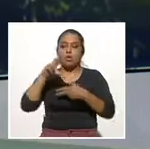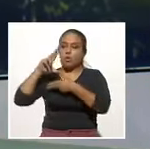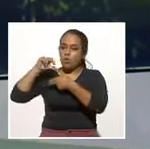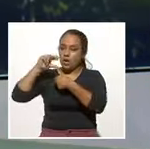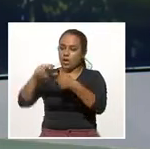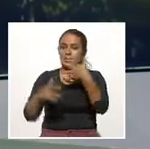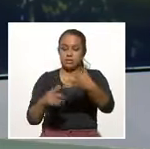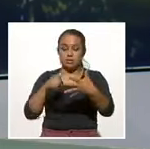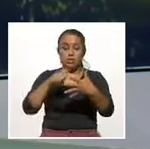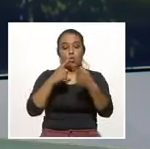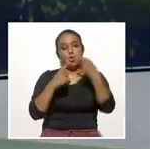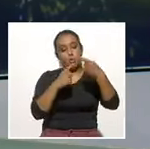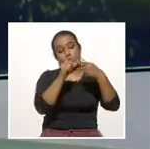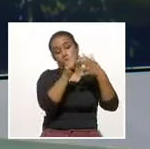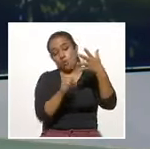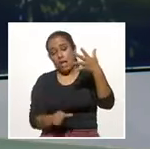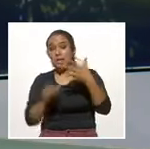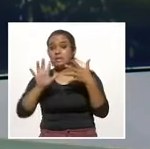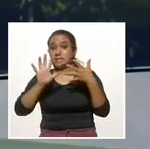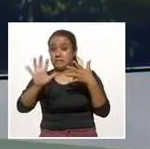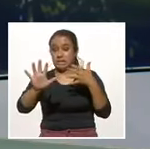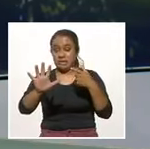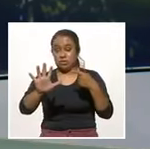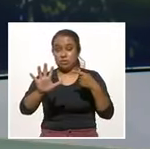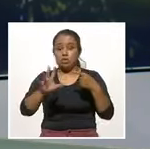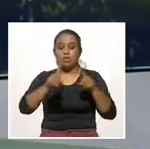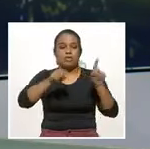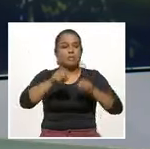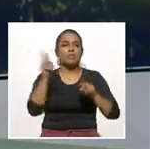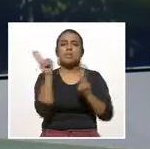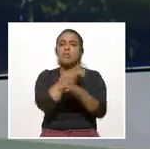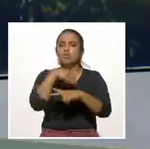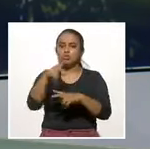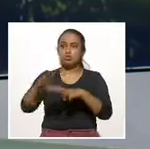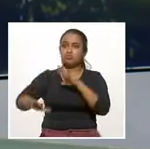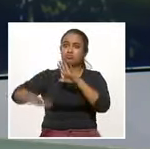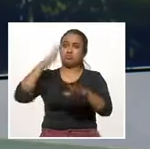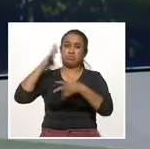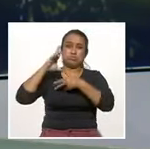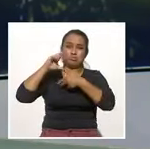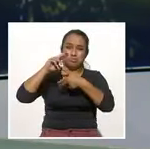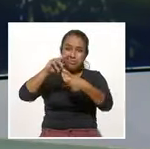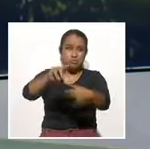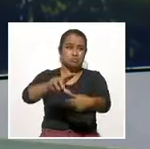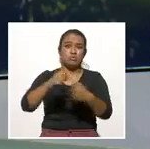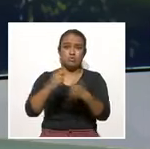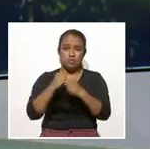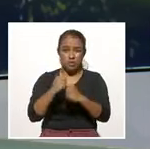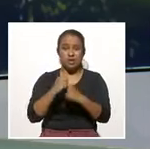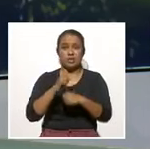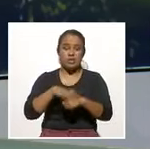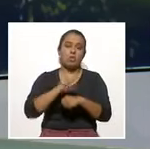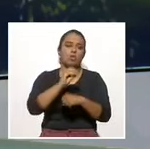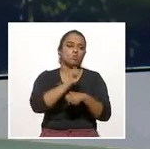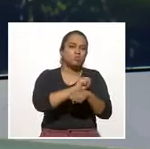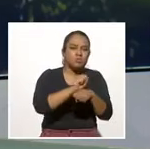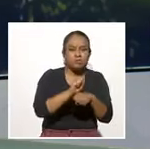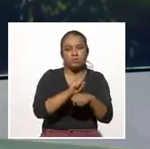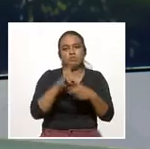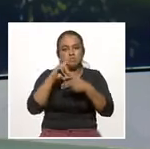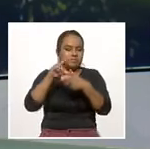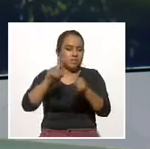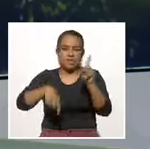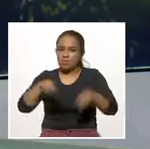categorías, huracán 1 hasta huracán 5, uh-huh, en función de la velocidad de los vientos. Uh-huh. Y hay que tomar en cuenta que cada uno de los, pues de este tipo